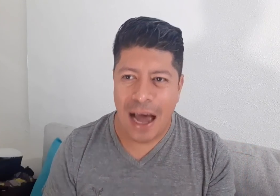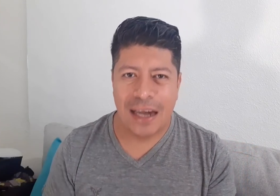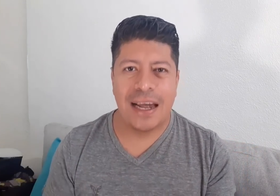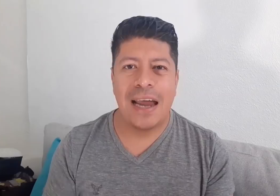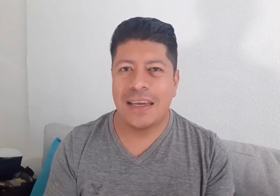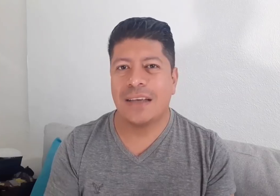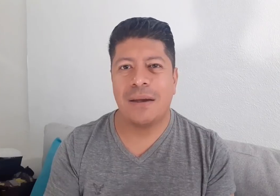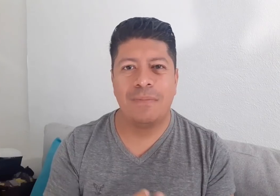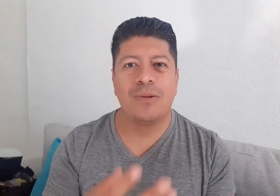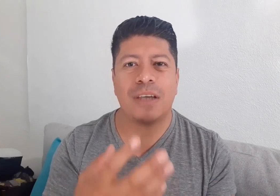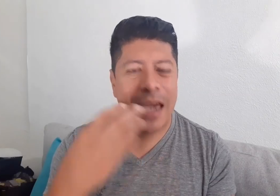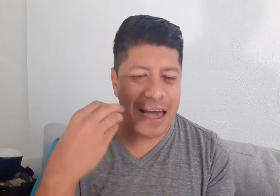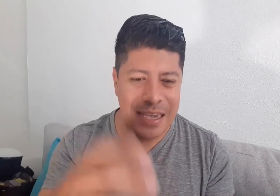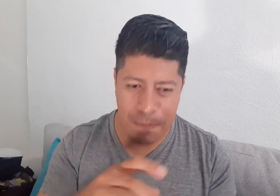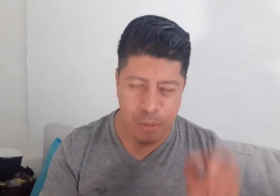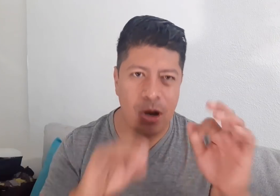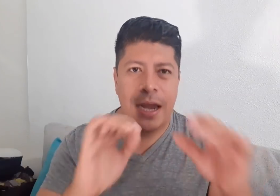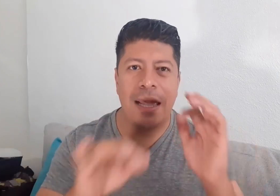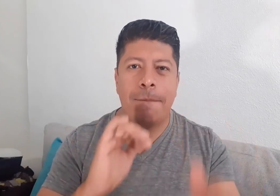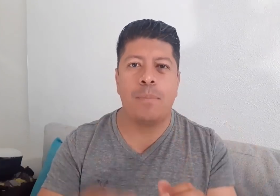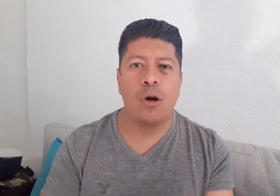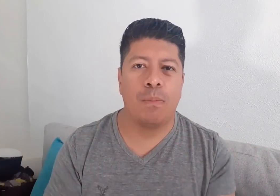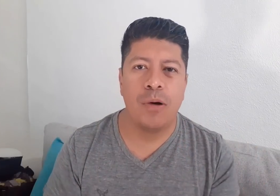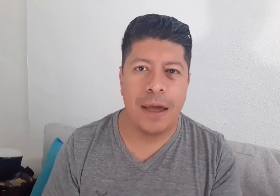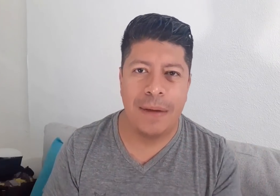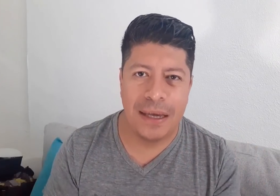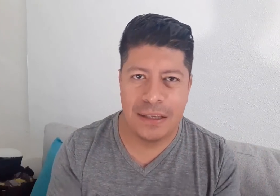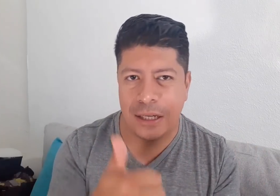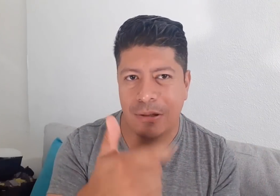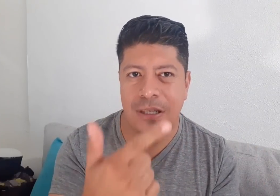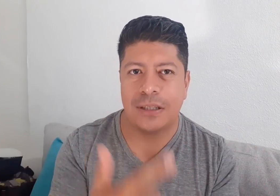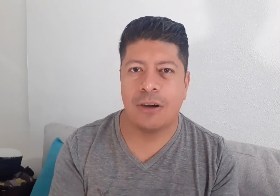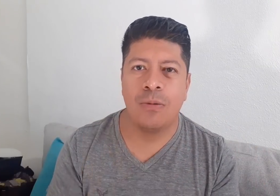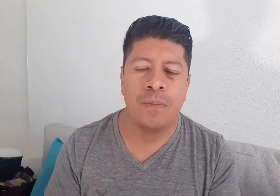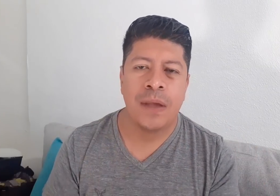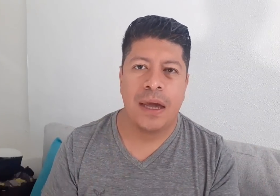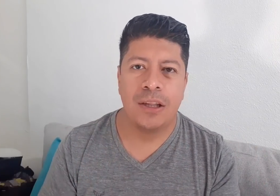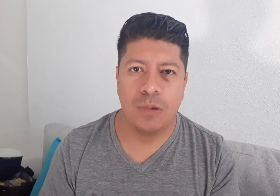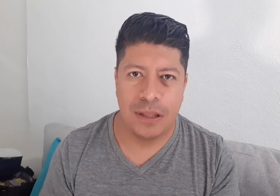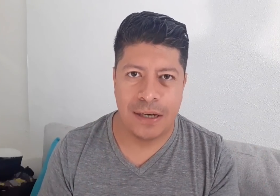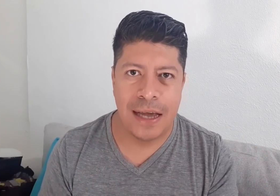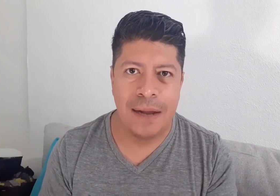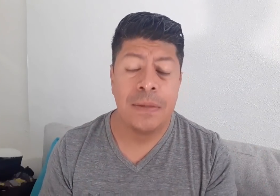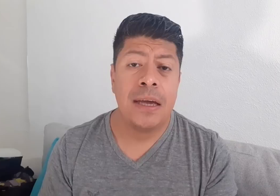gusten agregar, ya saben, busque ahí, póngale Polo Puga MX, tanto en Insta como